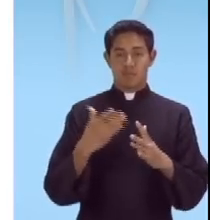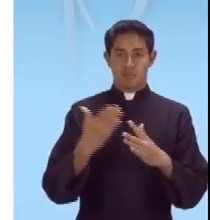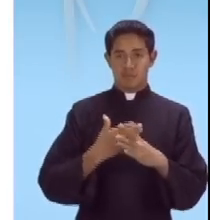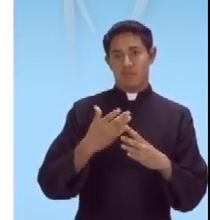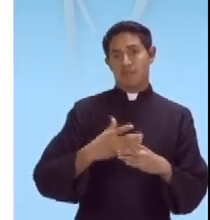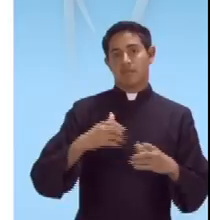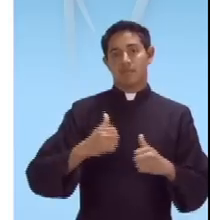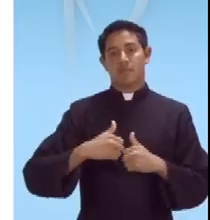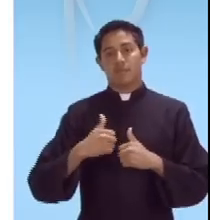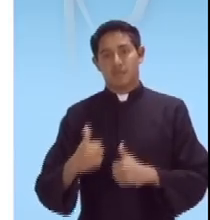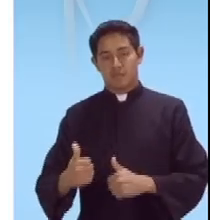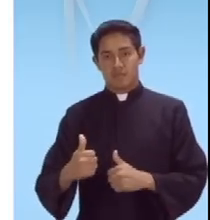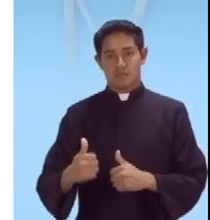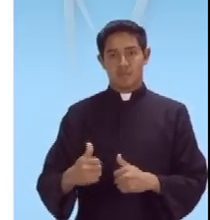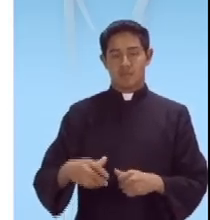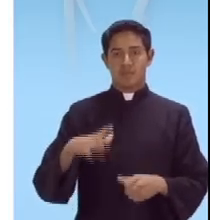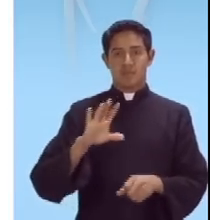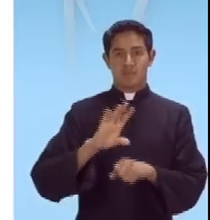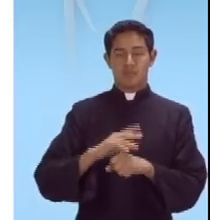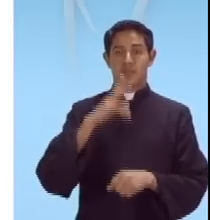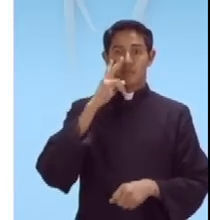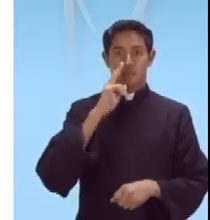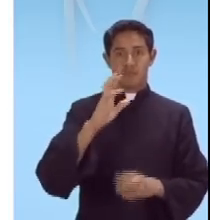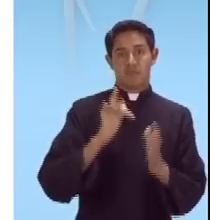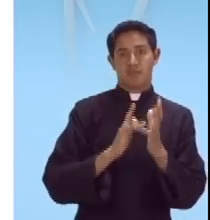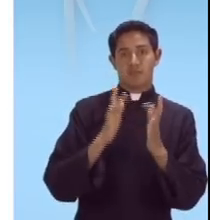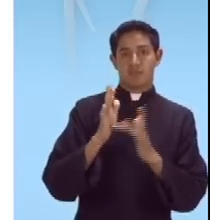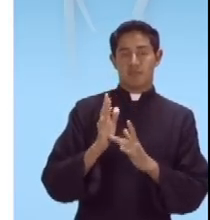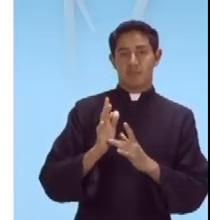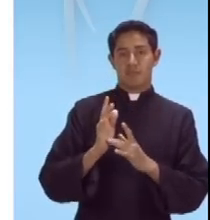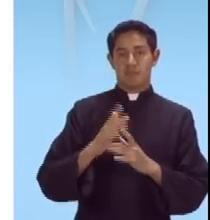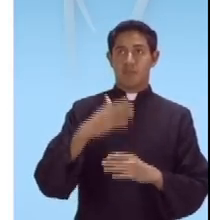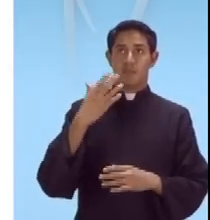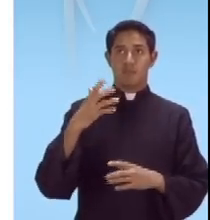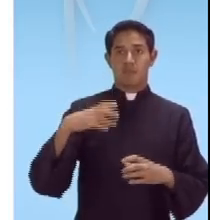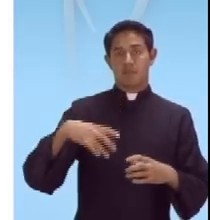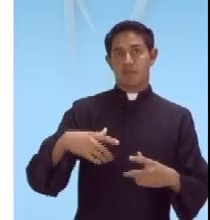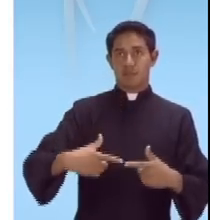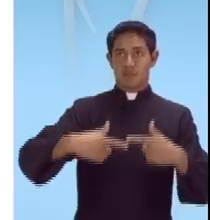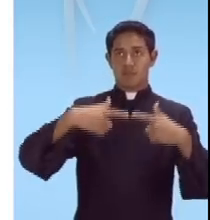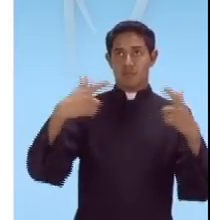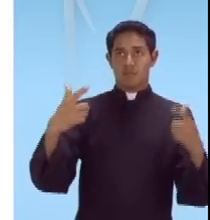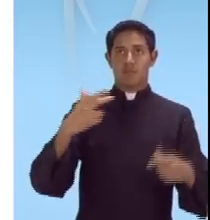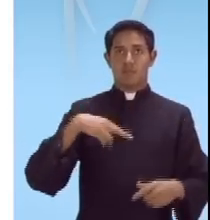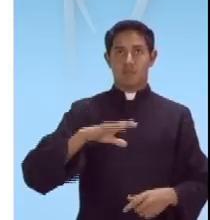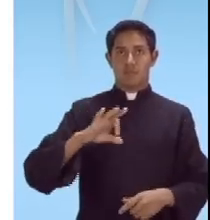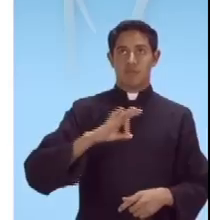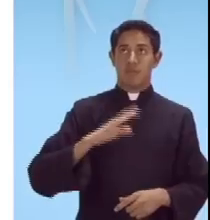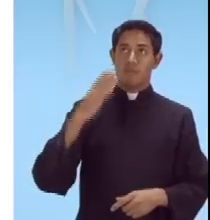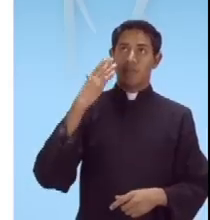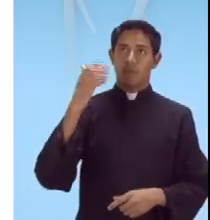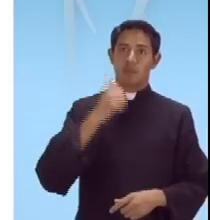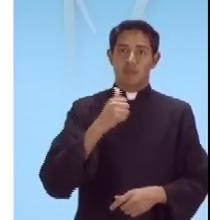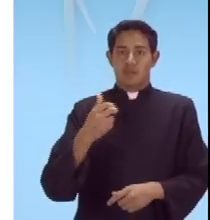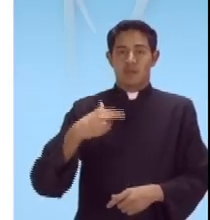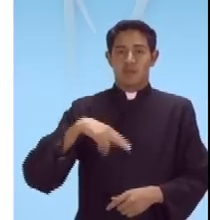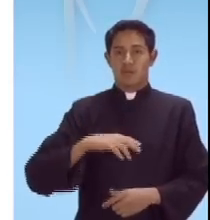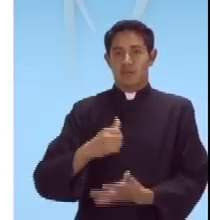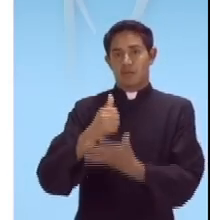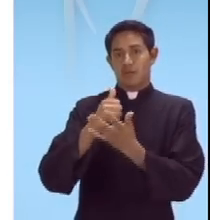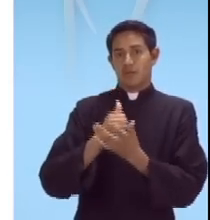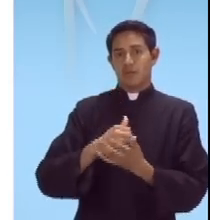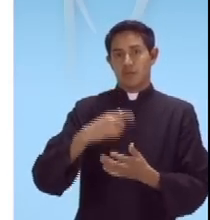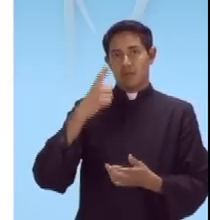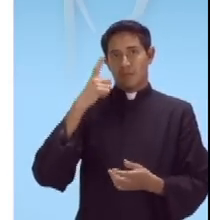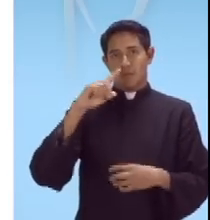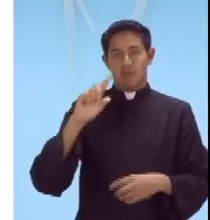su fe, nos ayude a cada uno de nosotros en este caminar para ser verdaderamente discípulos suyos y que